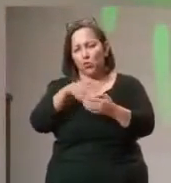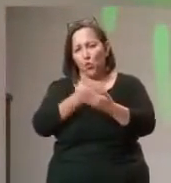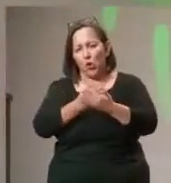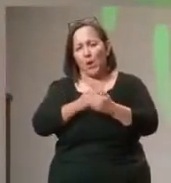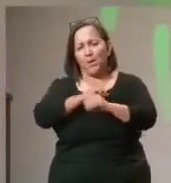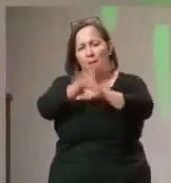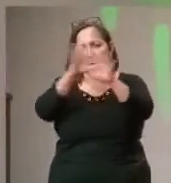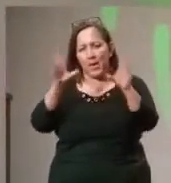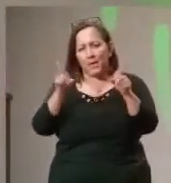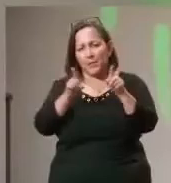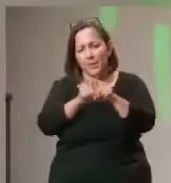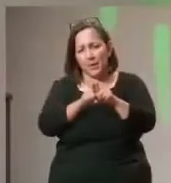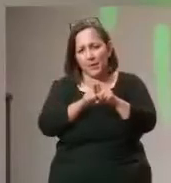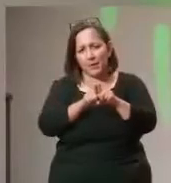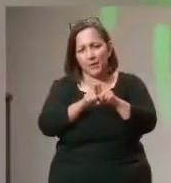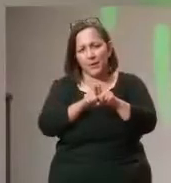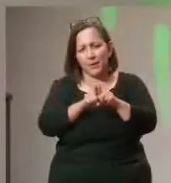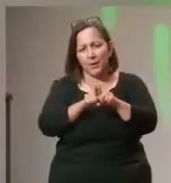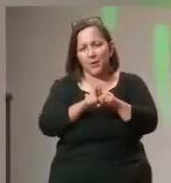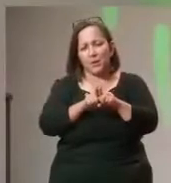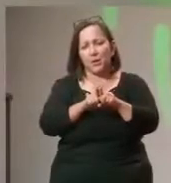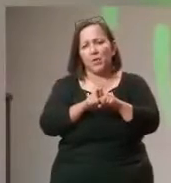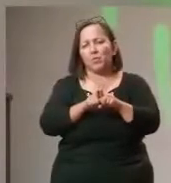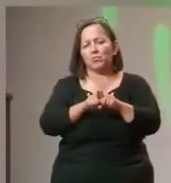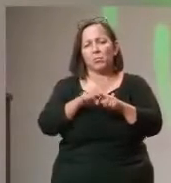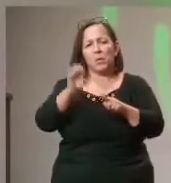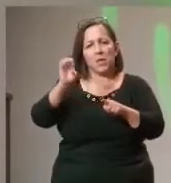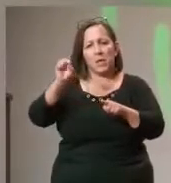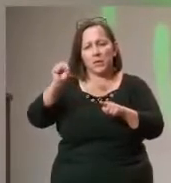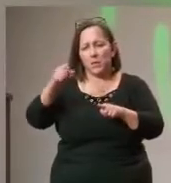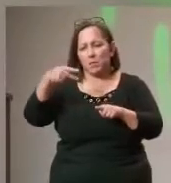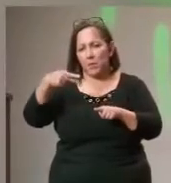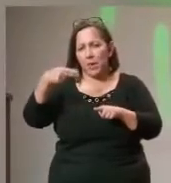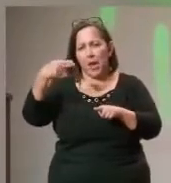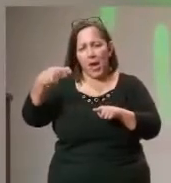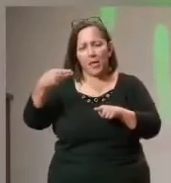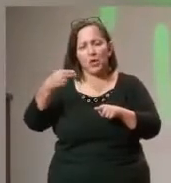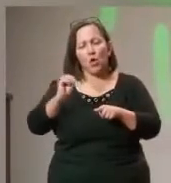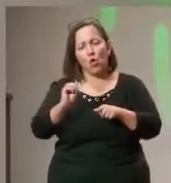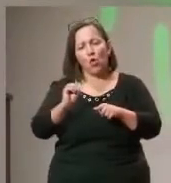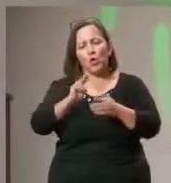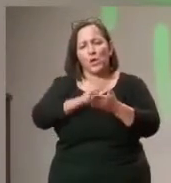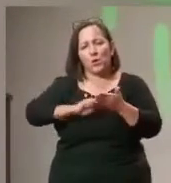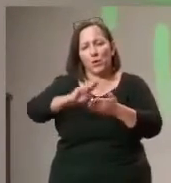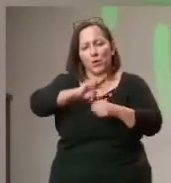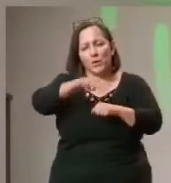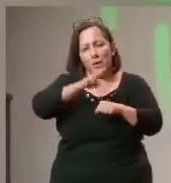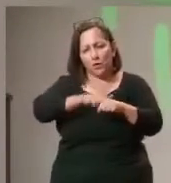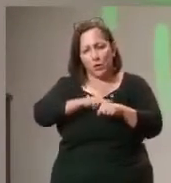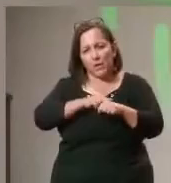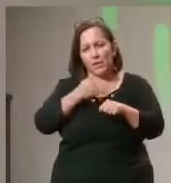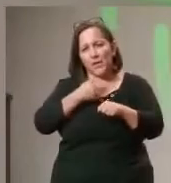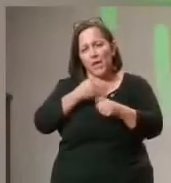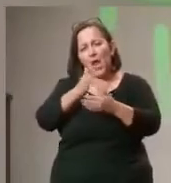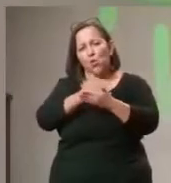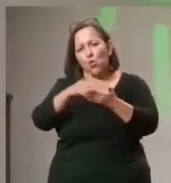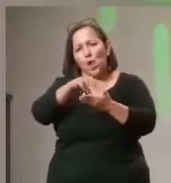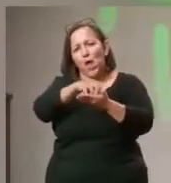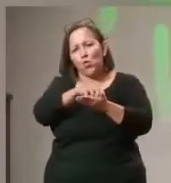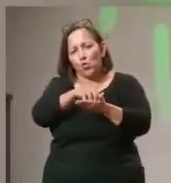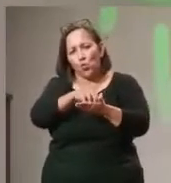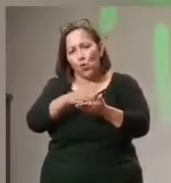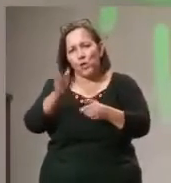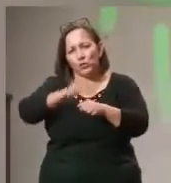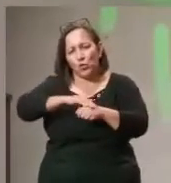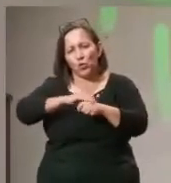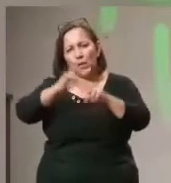las distintas redes sociales, ya sea de la empresa de servicios públicos de Heredia o bien de la Universidad Nacional, y tiene alguna duda sobre